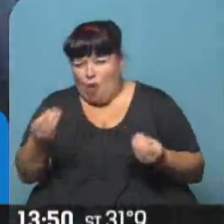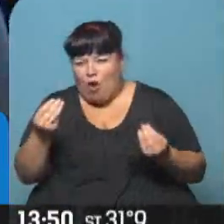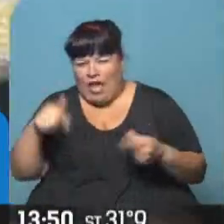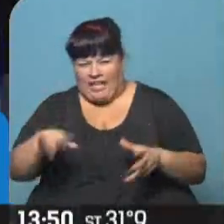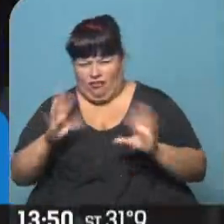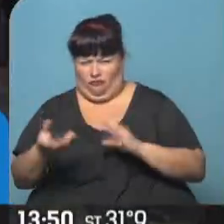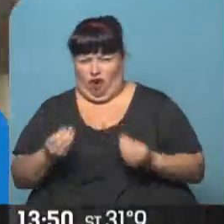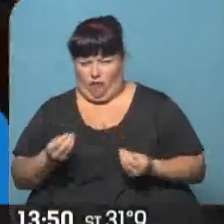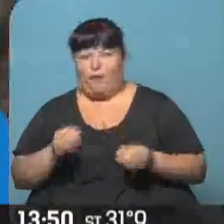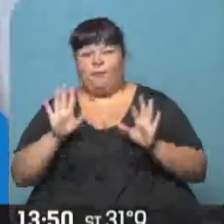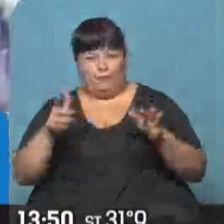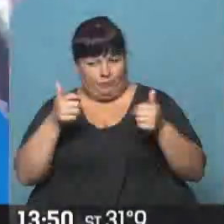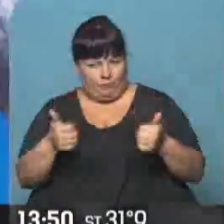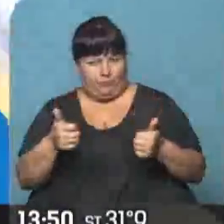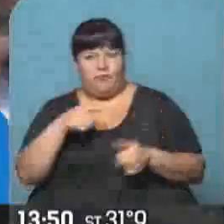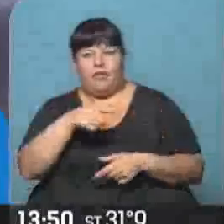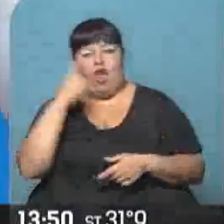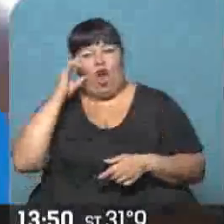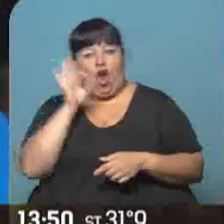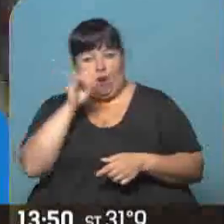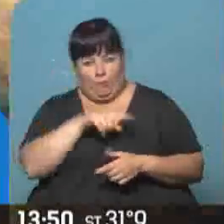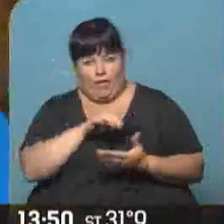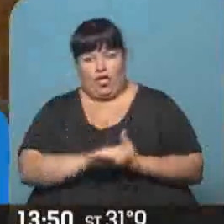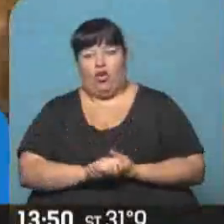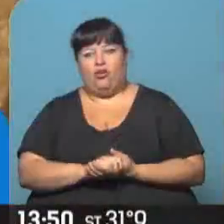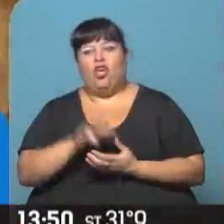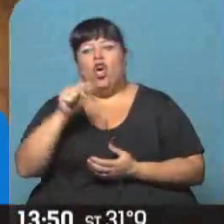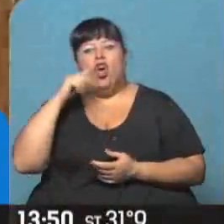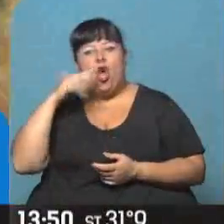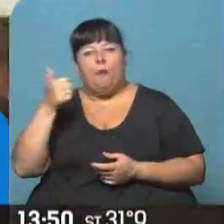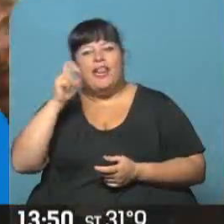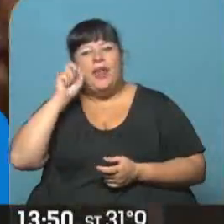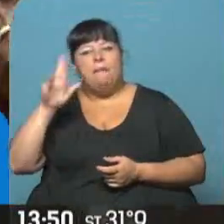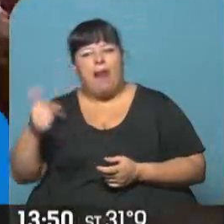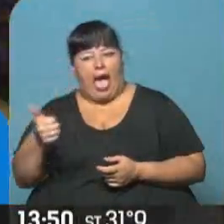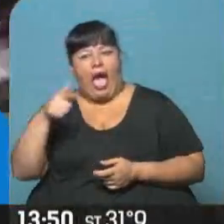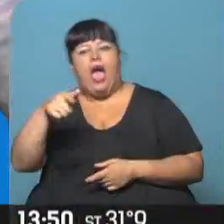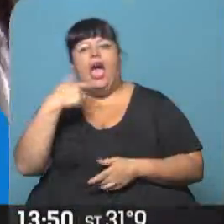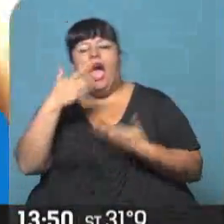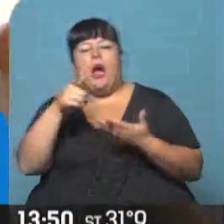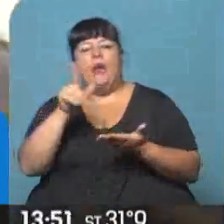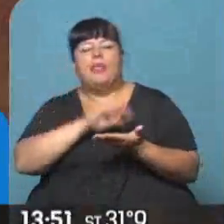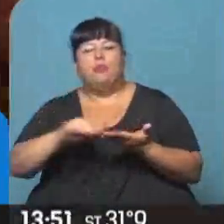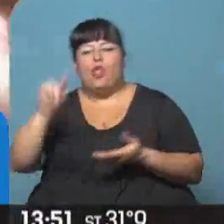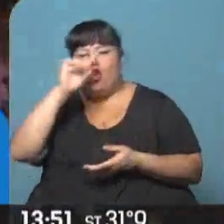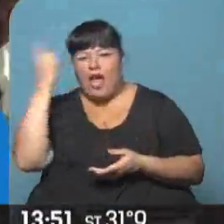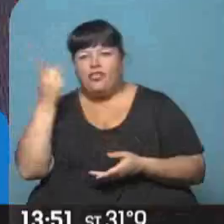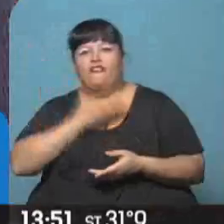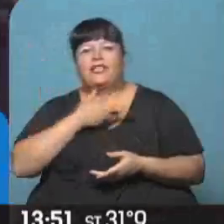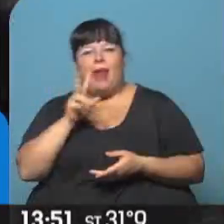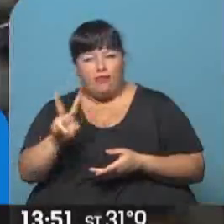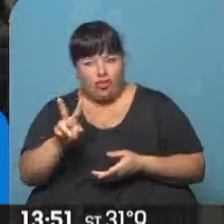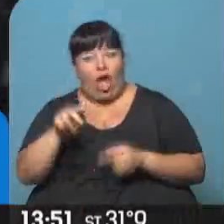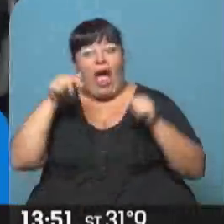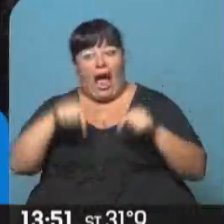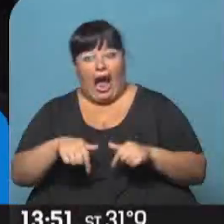este marco. Bueno, muy bien, esta es una de las opiniones, la de Romina del Plá. Acá vemos también los legisladores nacionales del Frente para la Victoria,